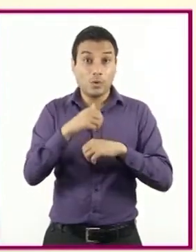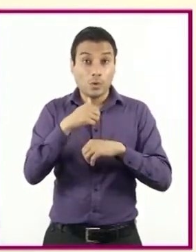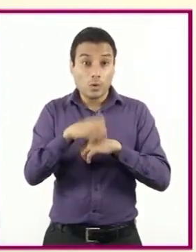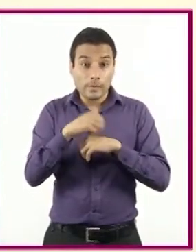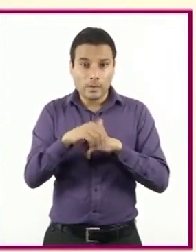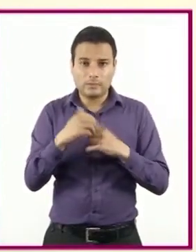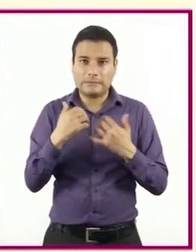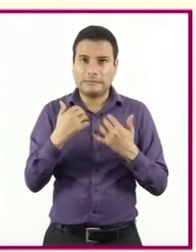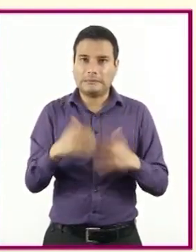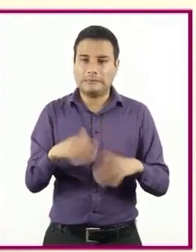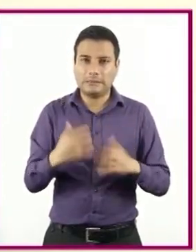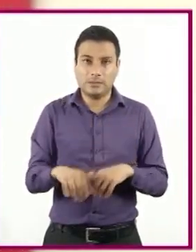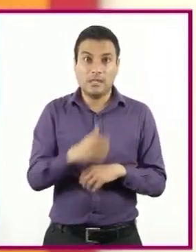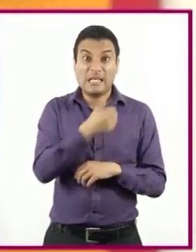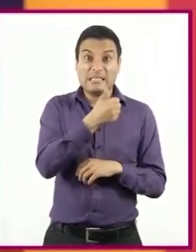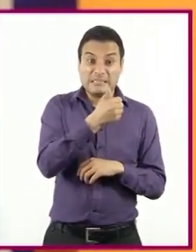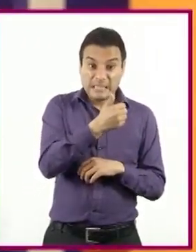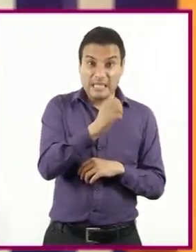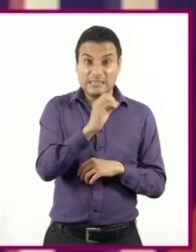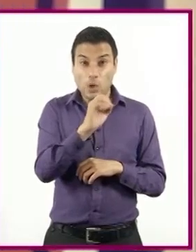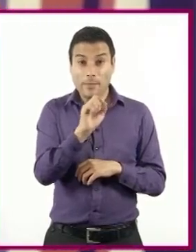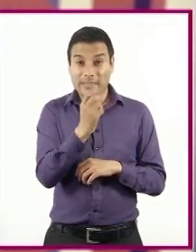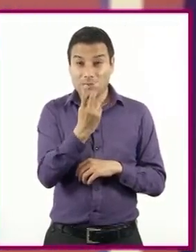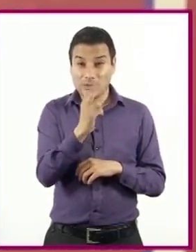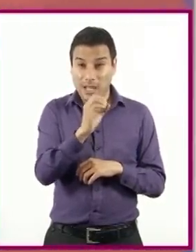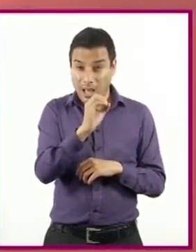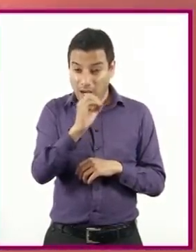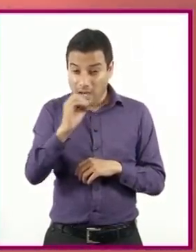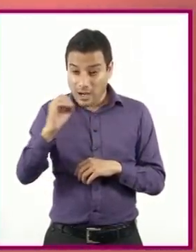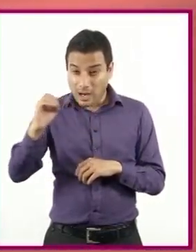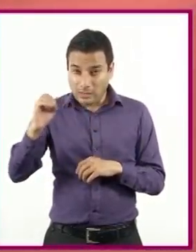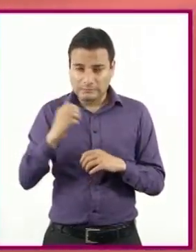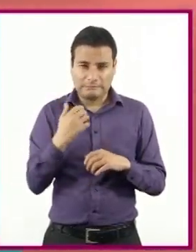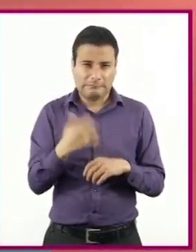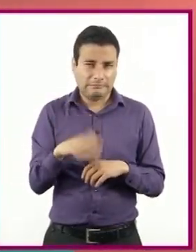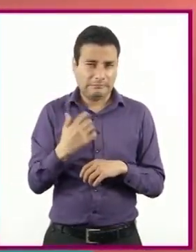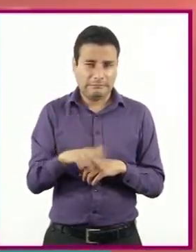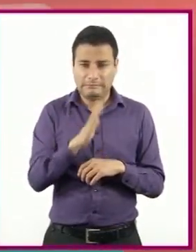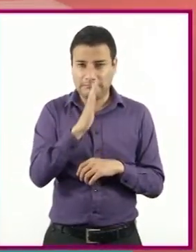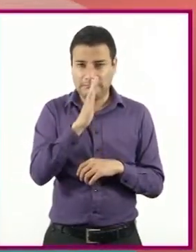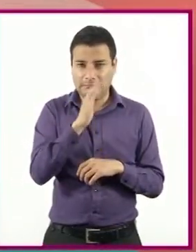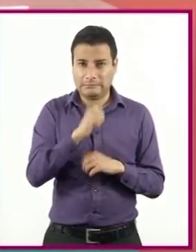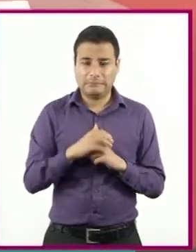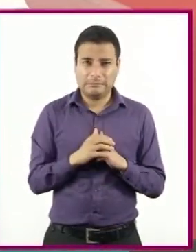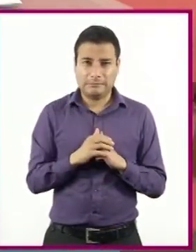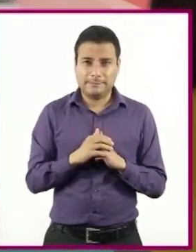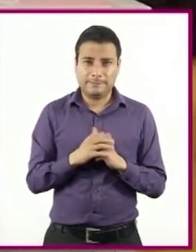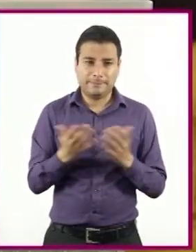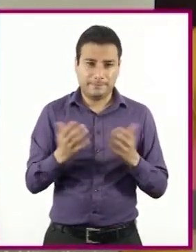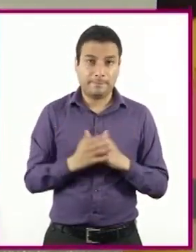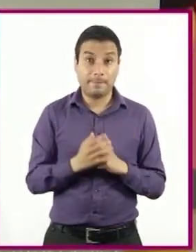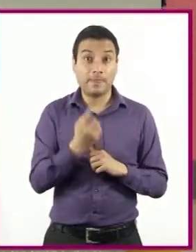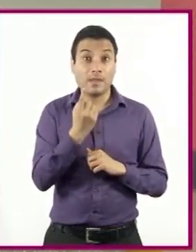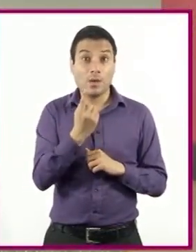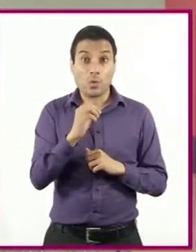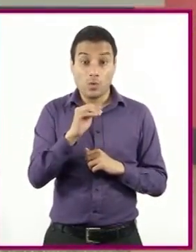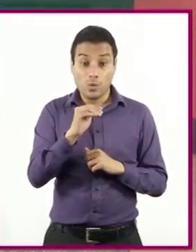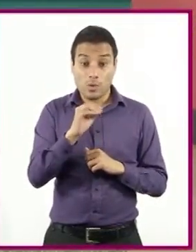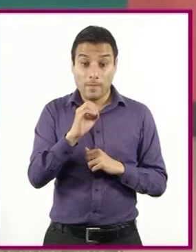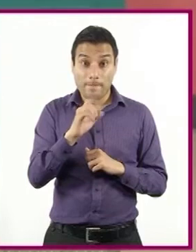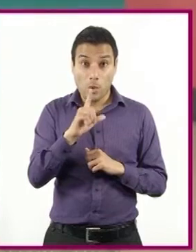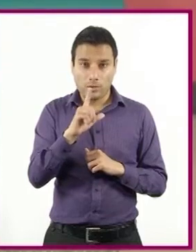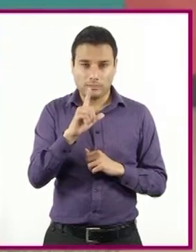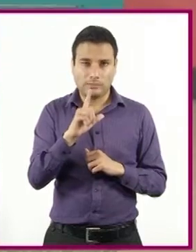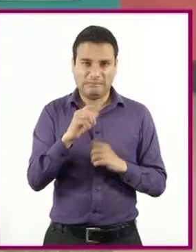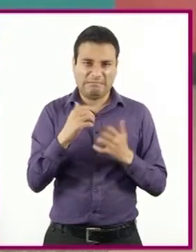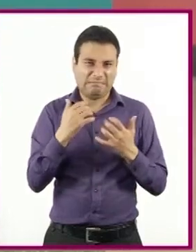cifra gigantesca como debe ser para contar partículas extremadamente pequeñas. Basta pensar que un mol de canicas cubriría la superficie de